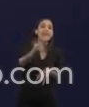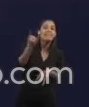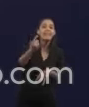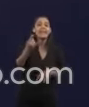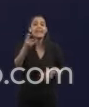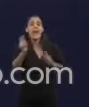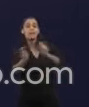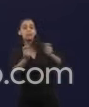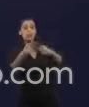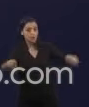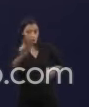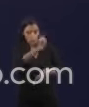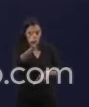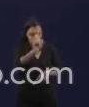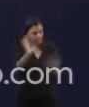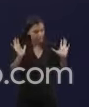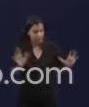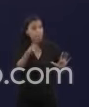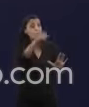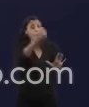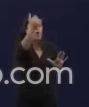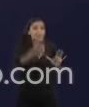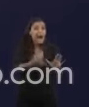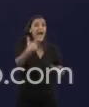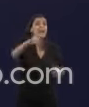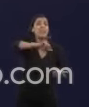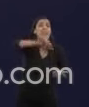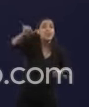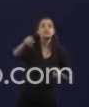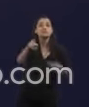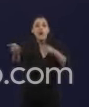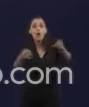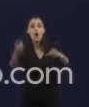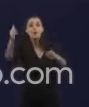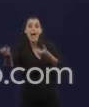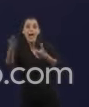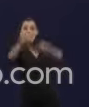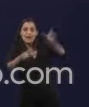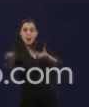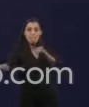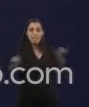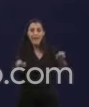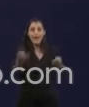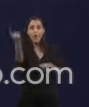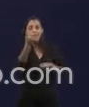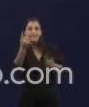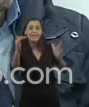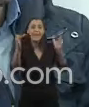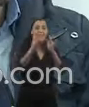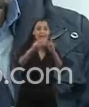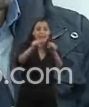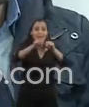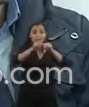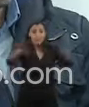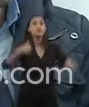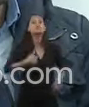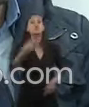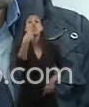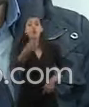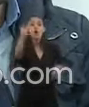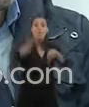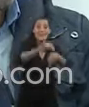episodio con el ejército de trolls, arreglate vos. Yo lo único que no digo, sí, pero el ejército de trolls es muy violento. Yo hago responsable al presidente de la